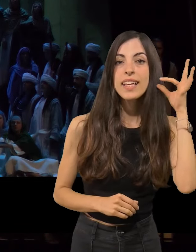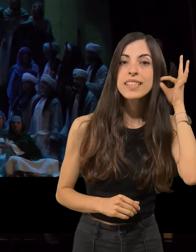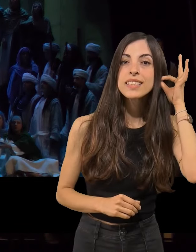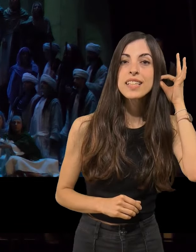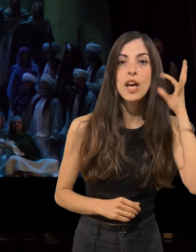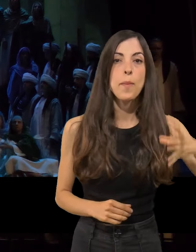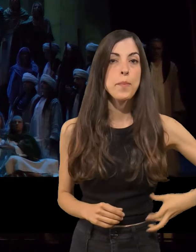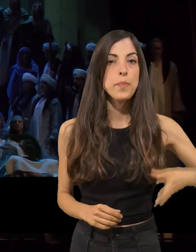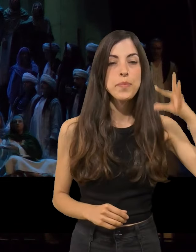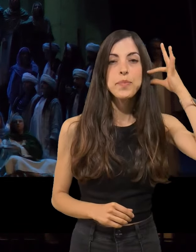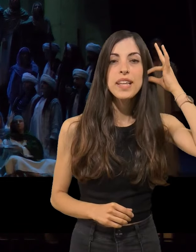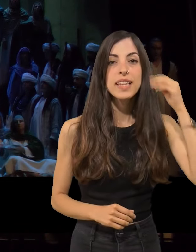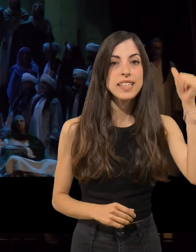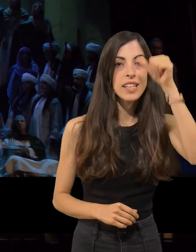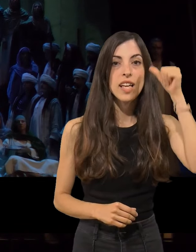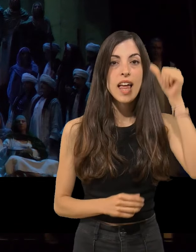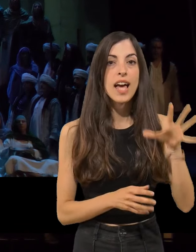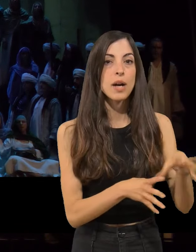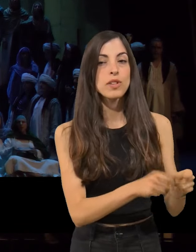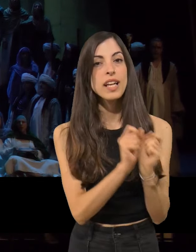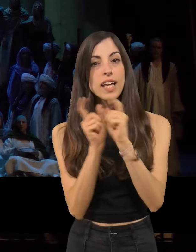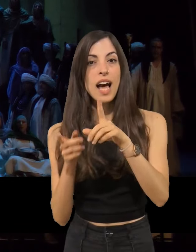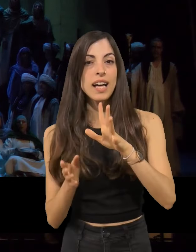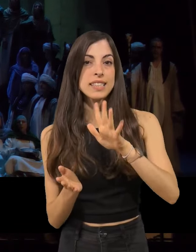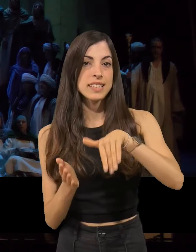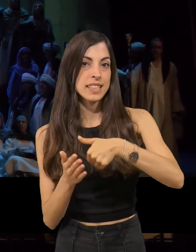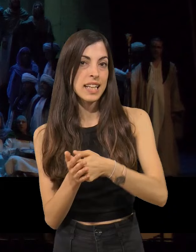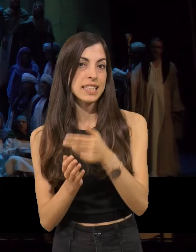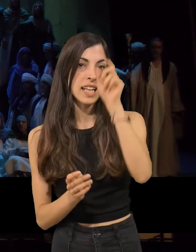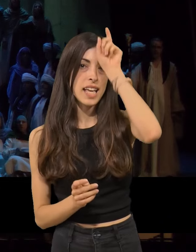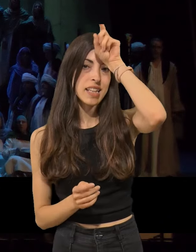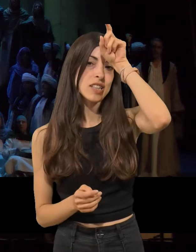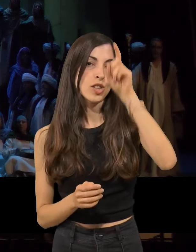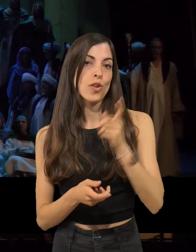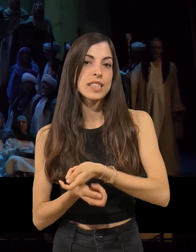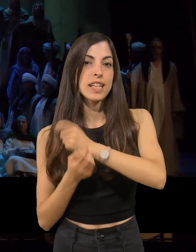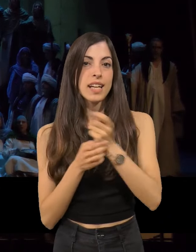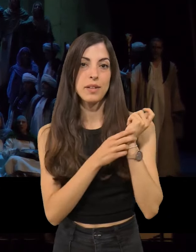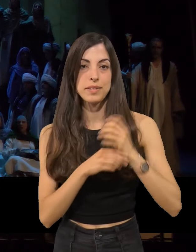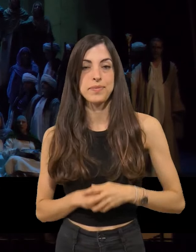Aida es una princesa etíope que fue capturada y llevada a Egipto como esclava.